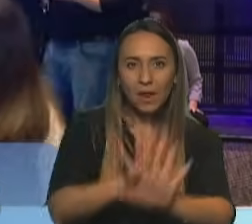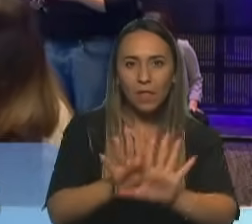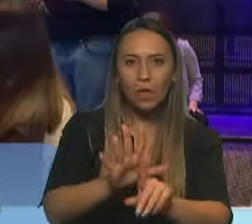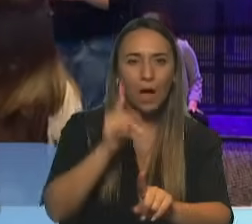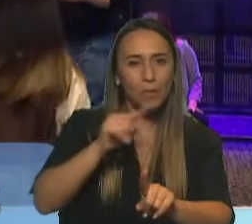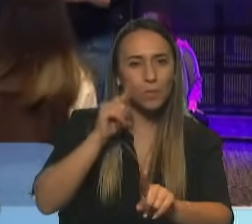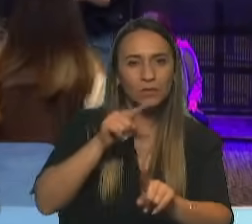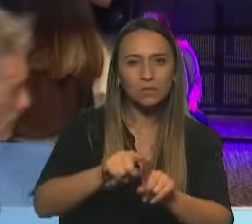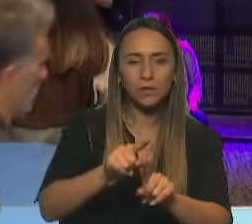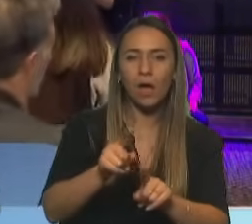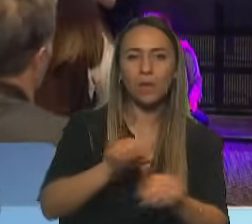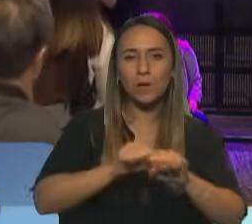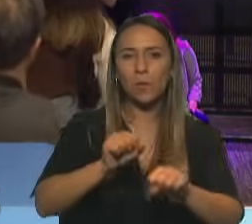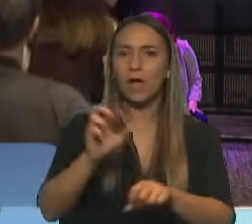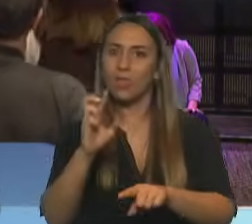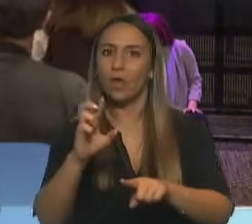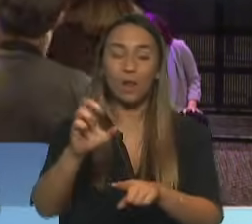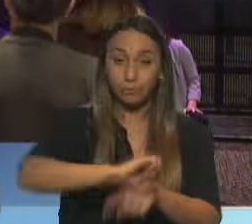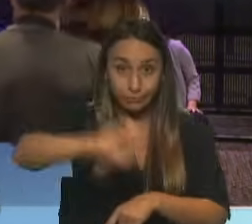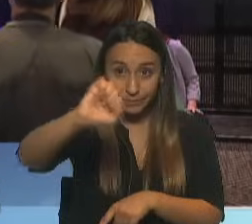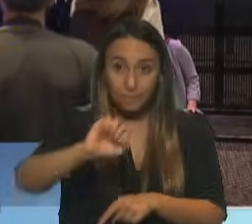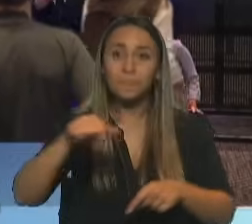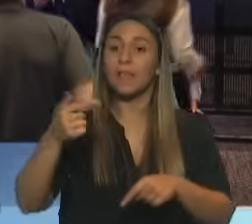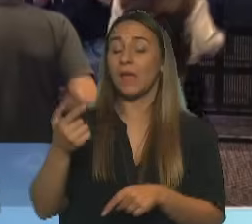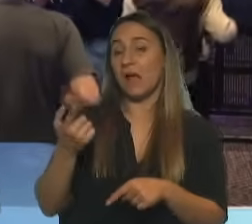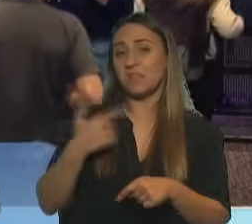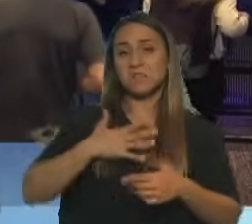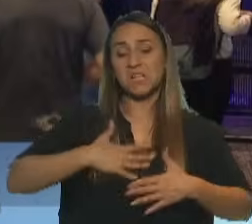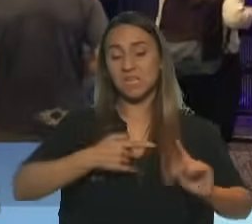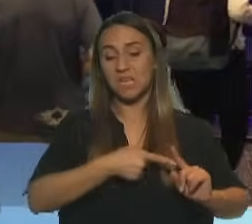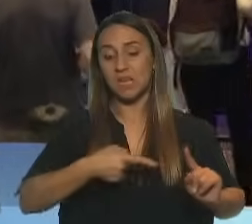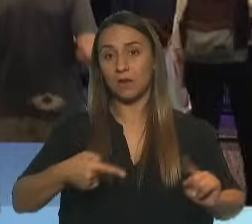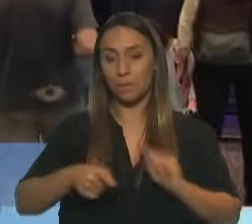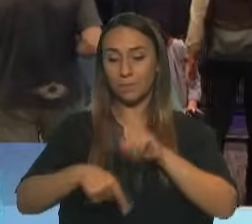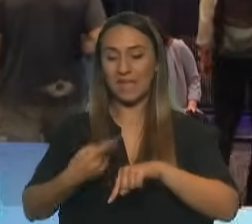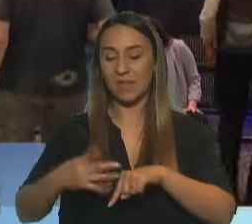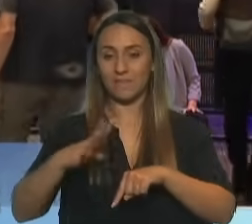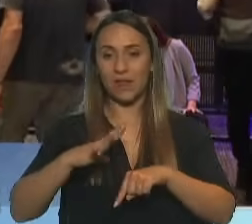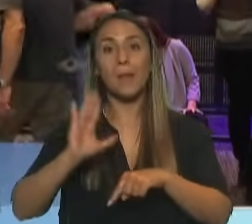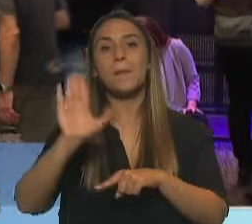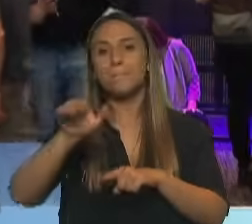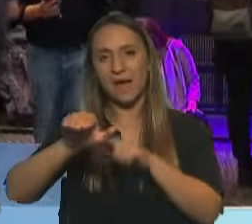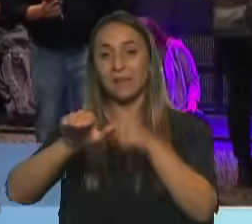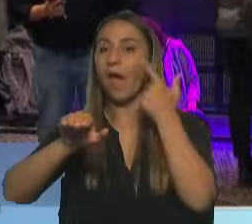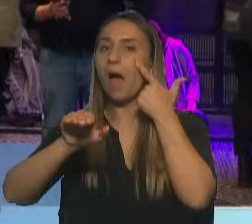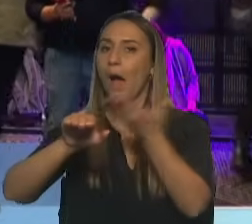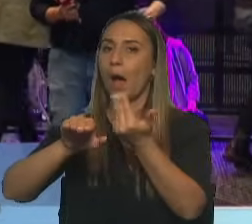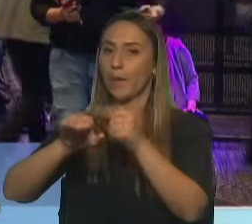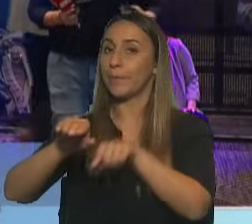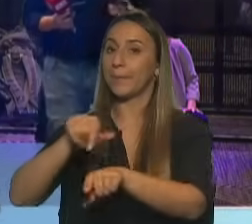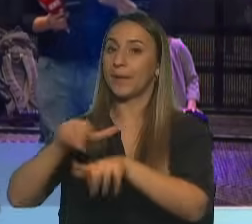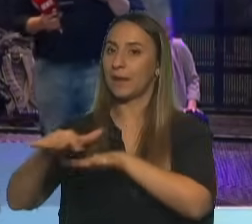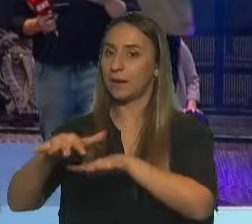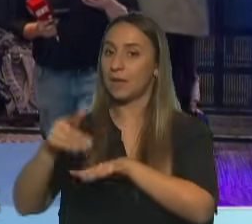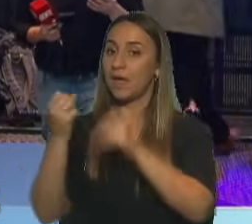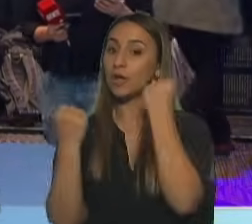semana estuvo tranquilo el mercado, mañana es feriado, el martes van a empezar los primeros movimientos, pero todo esto va a depender del Sí. resultado